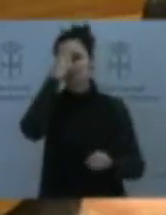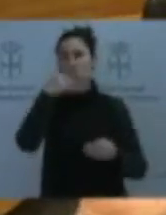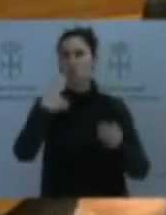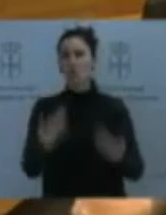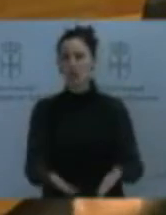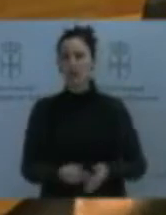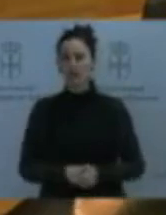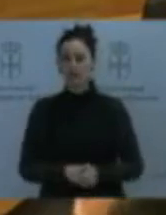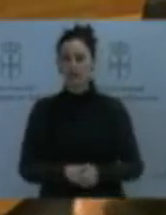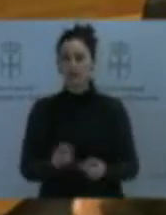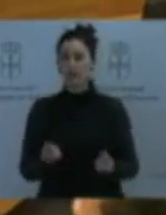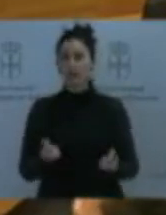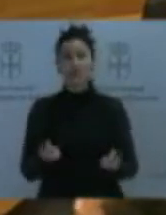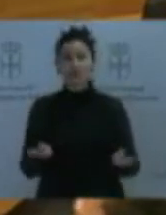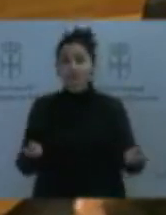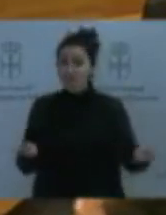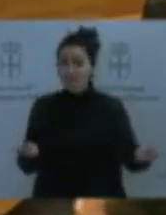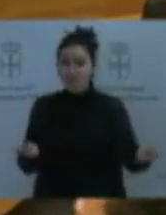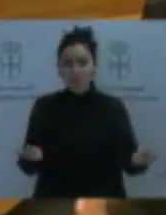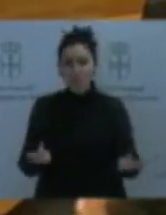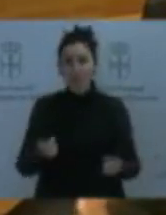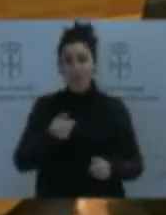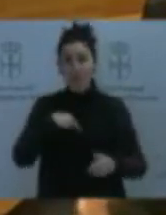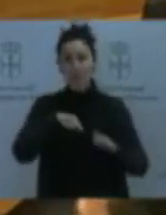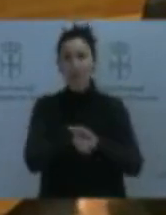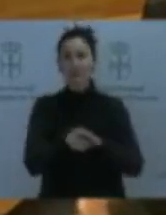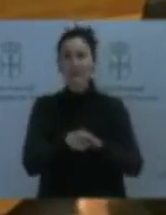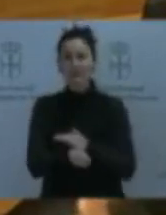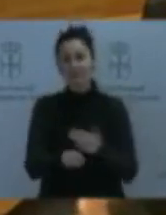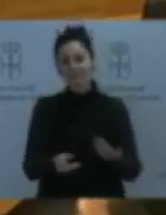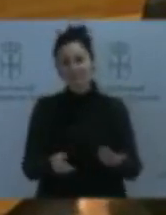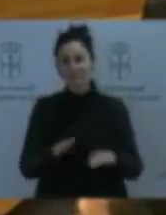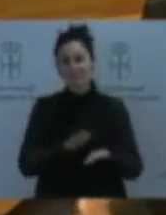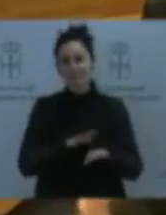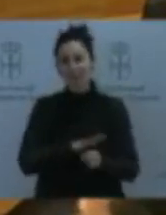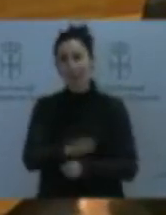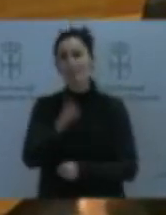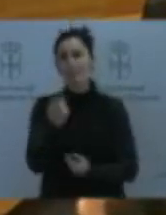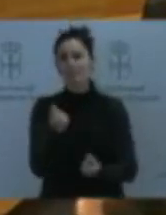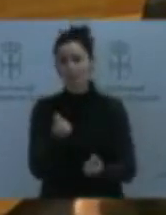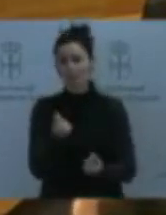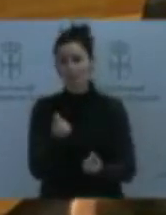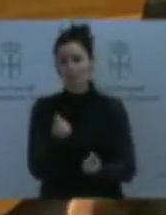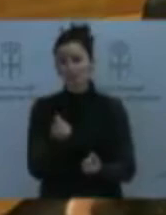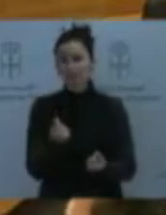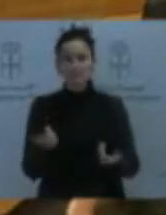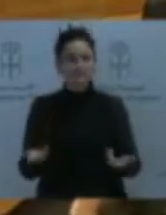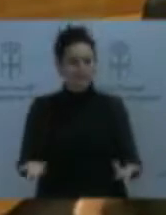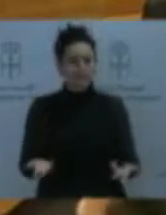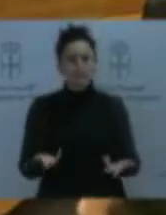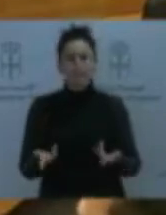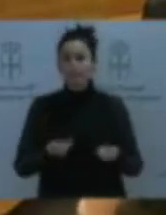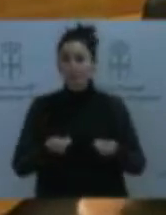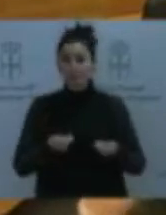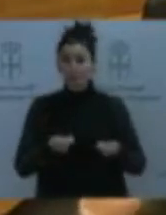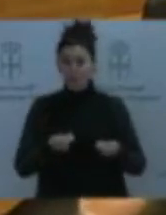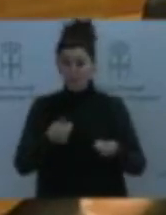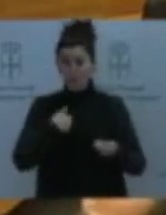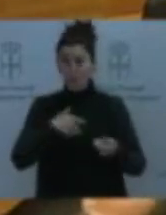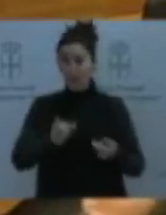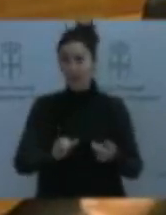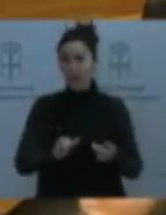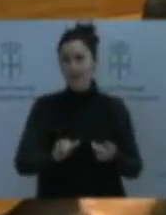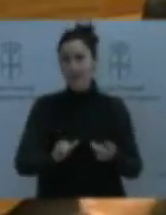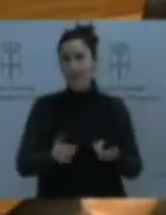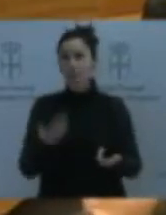podido hacer en esa materia y con las que realmente haya hecho, pues el otro día le decía a la portavoz